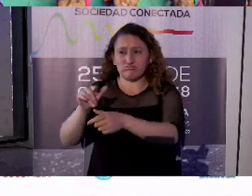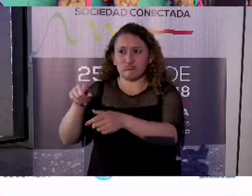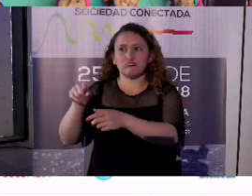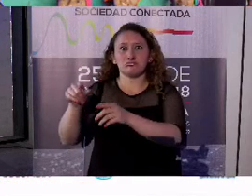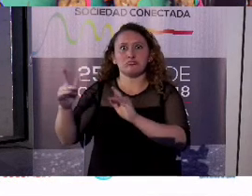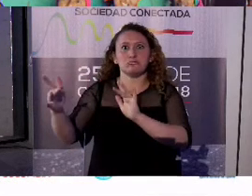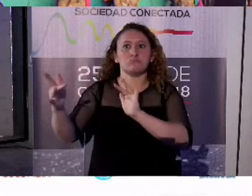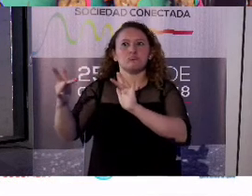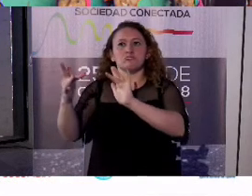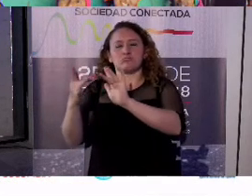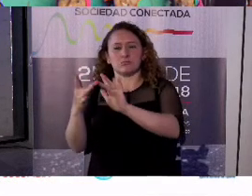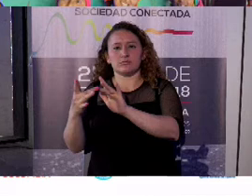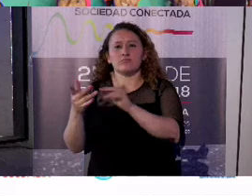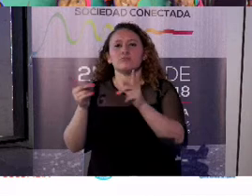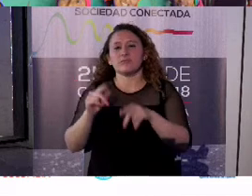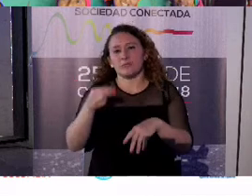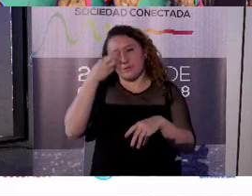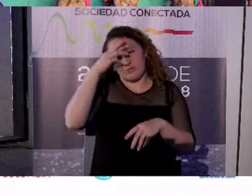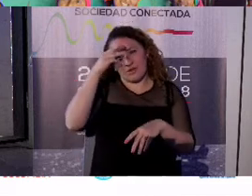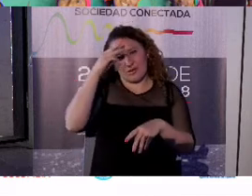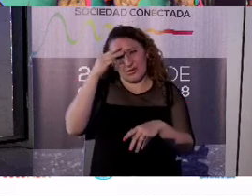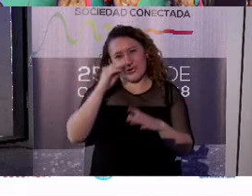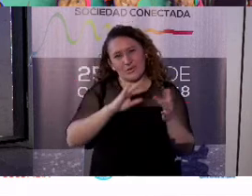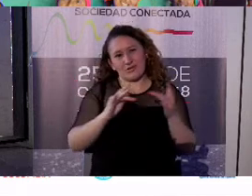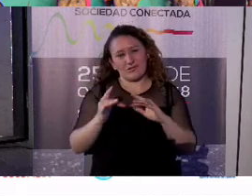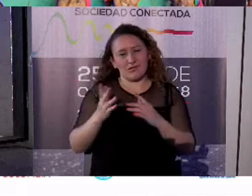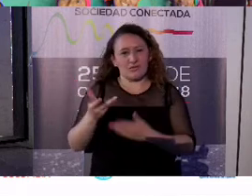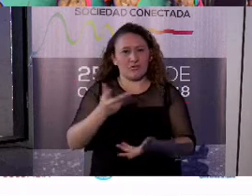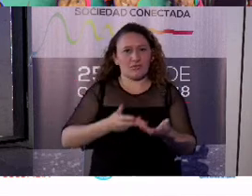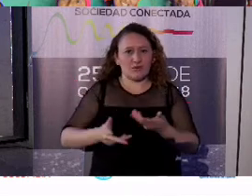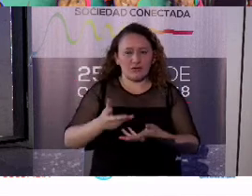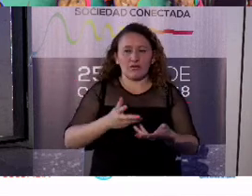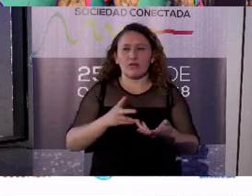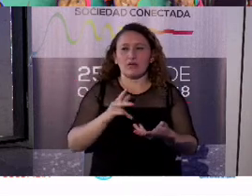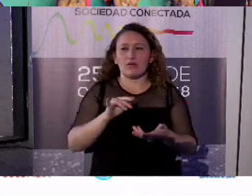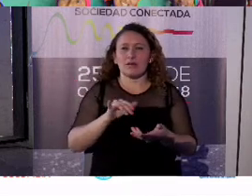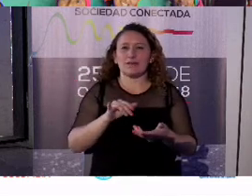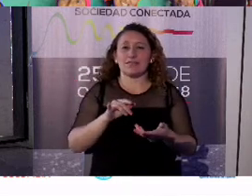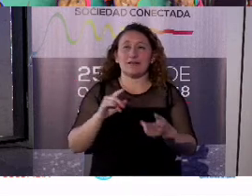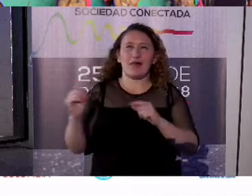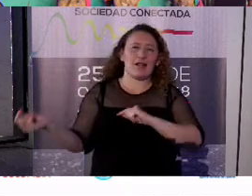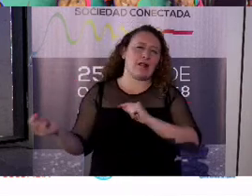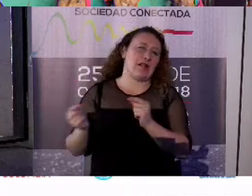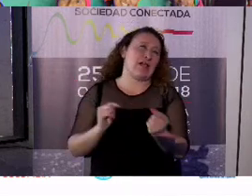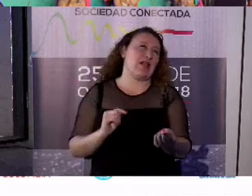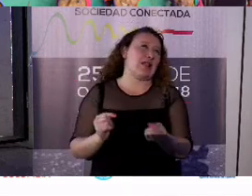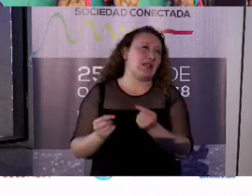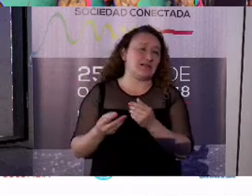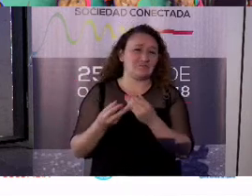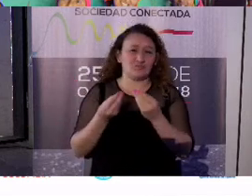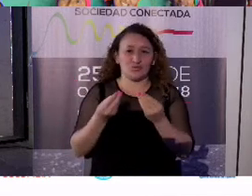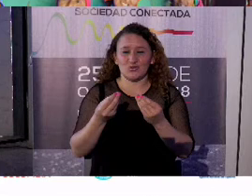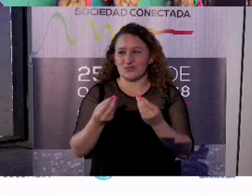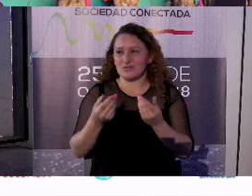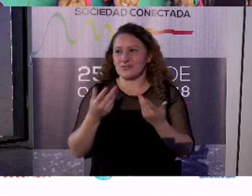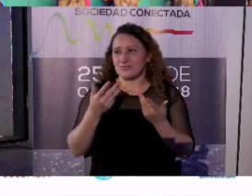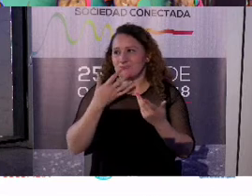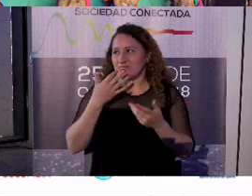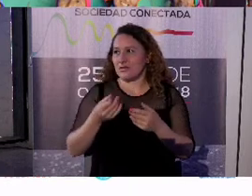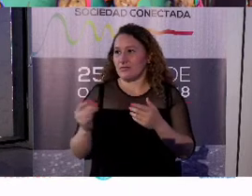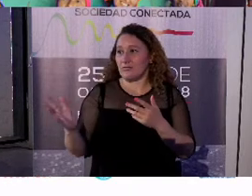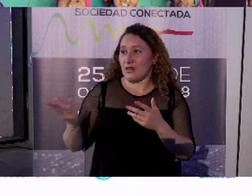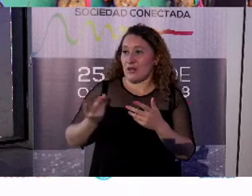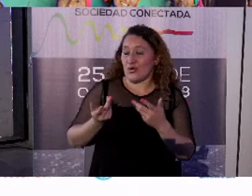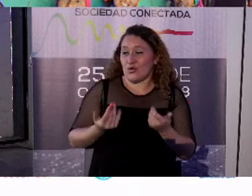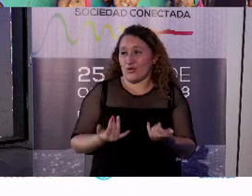también la red compartida de México que se ha discutido muchísimo lamentablemente no no tenemos nadie no las contó